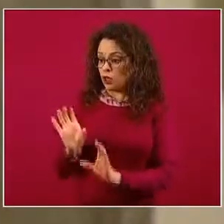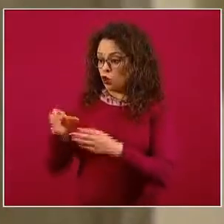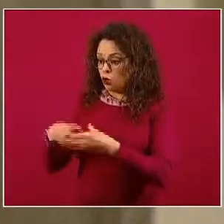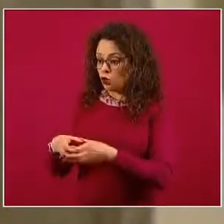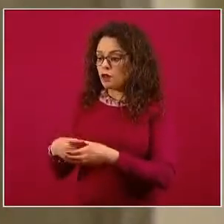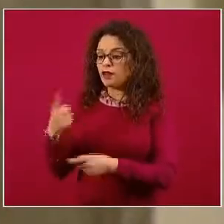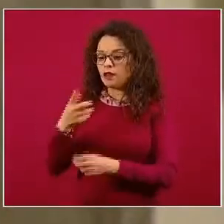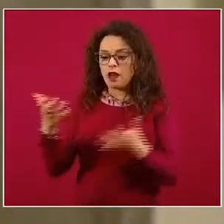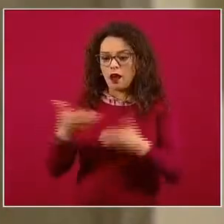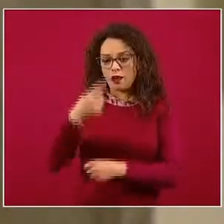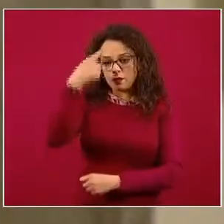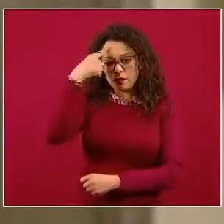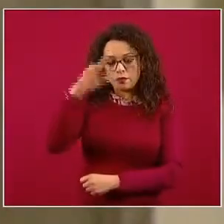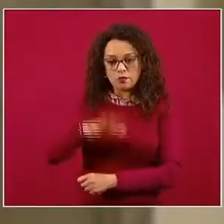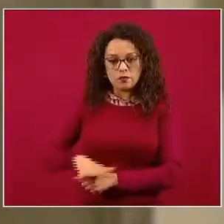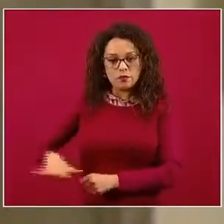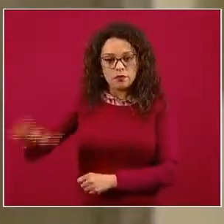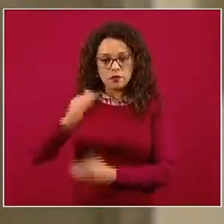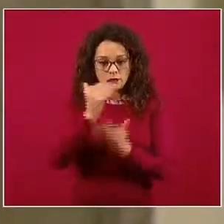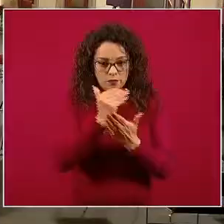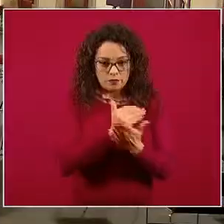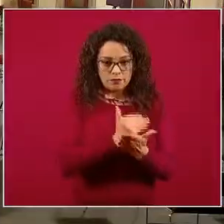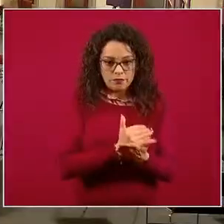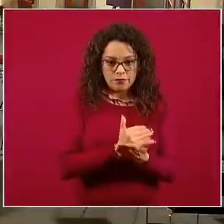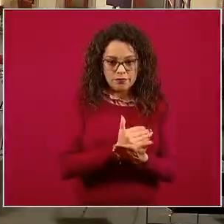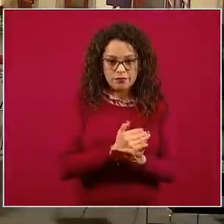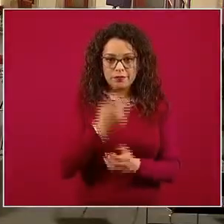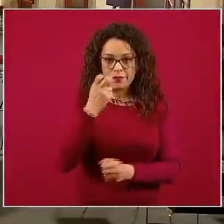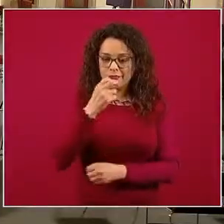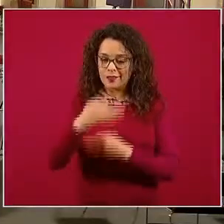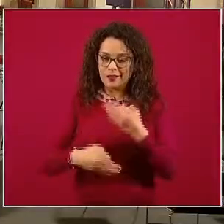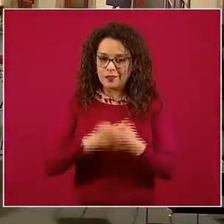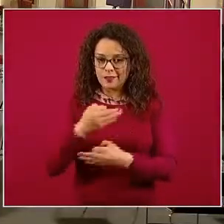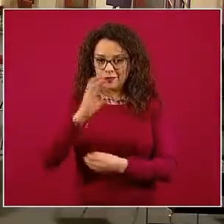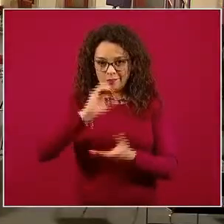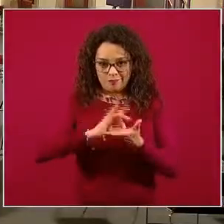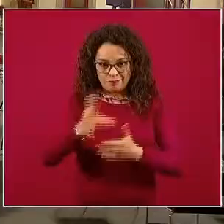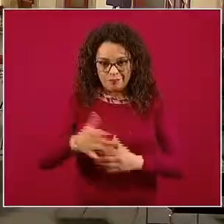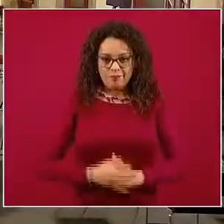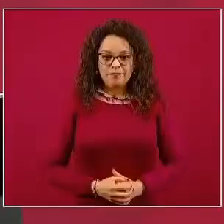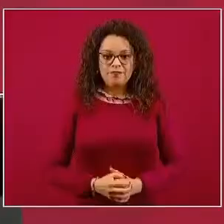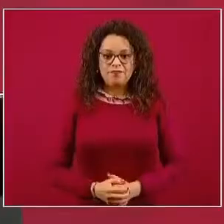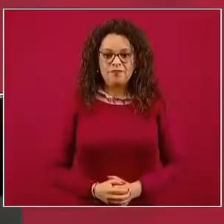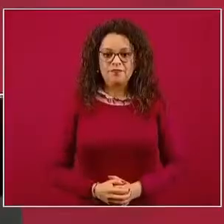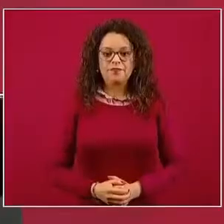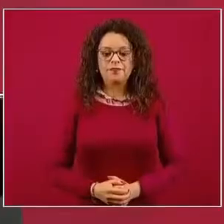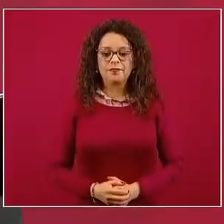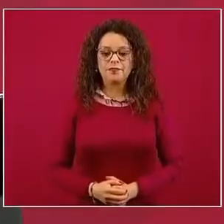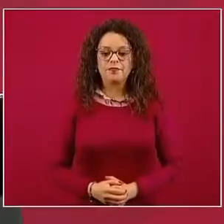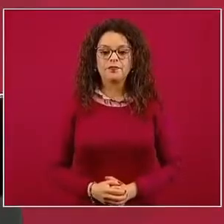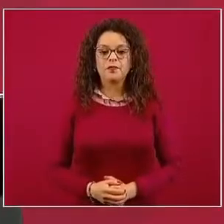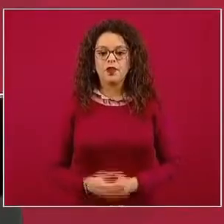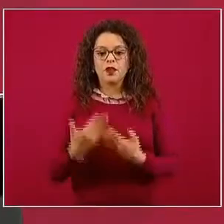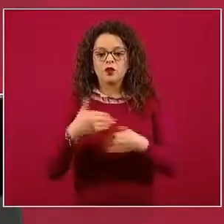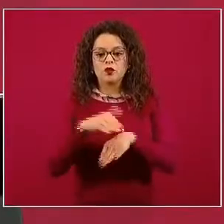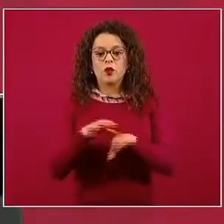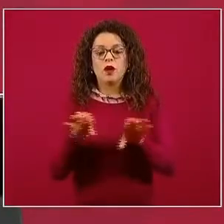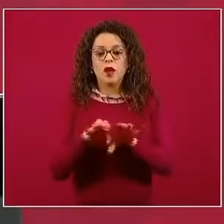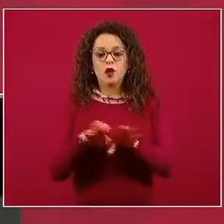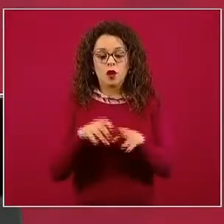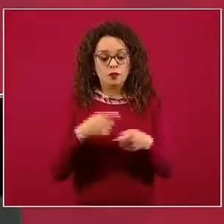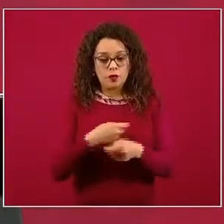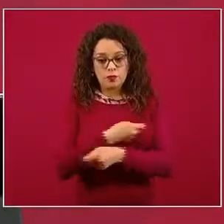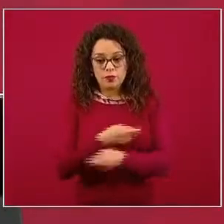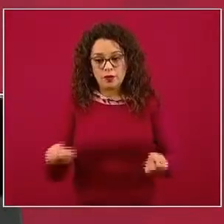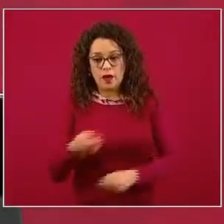indígenas? Y pues yo creo que ya sería todo. Muchas gracias. Qué amable, muchas gracias. Sobre cómo se va a organizar la distribución